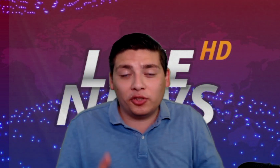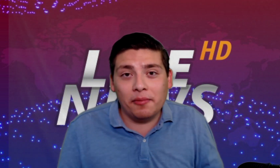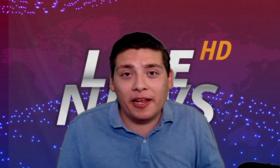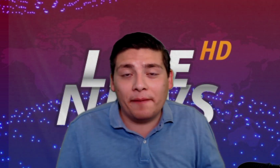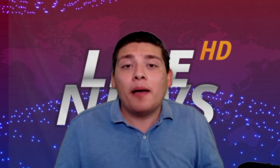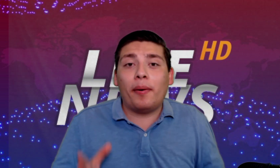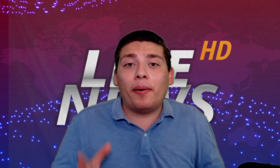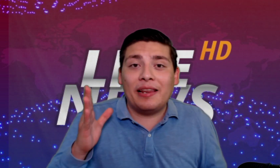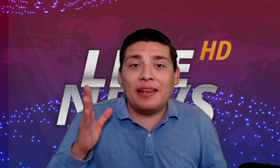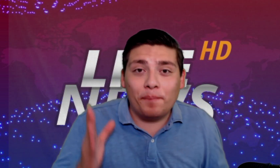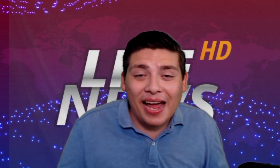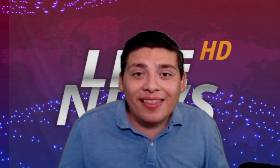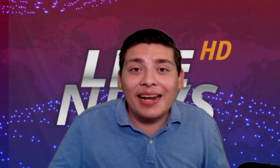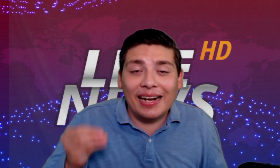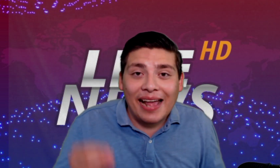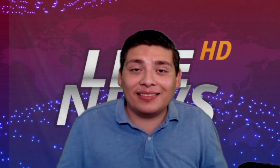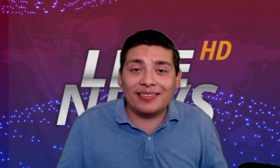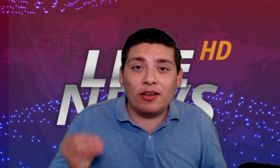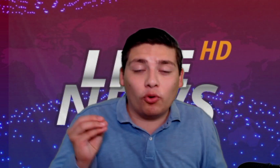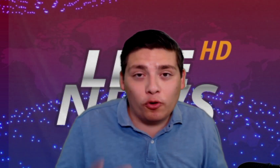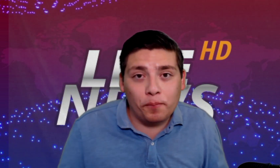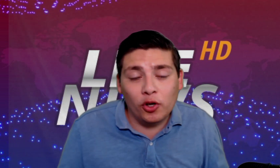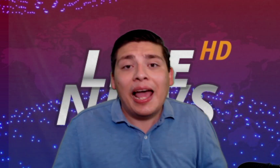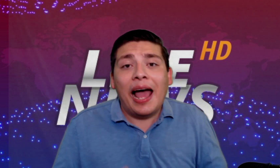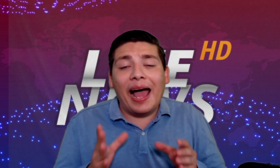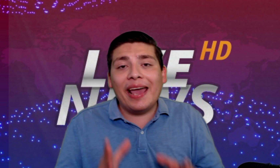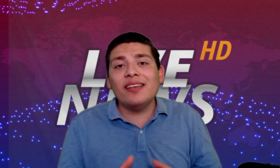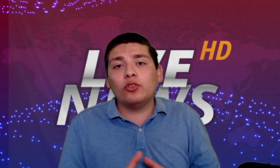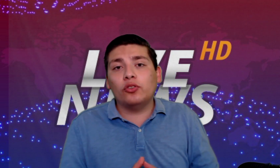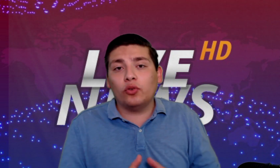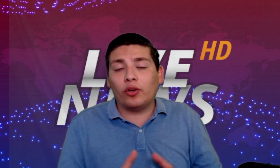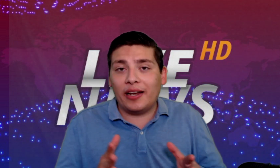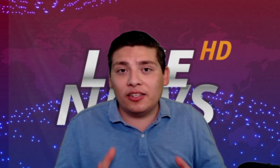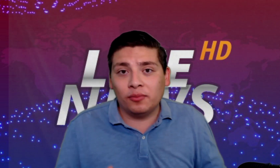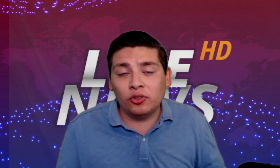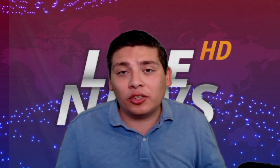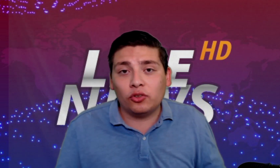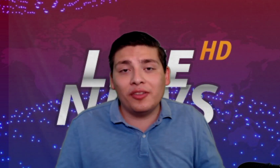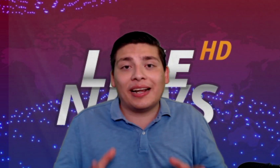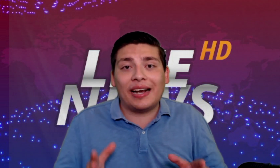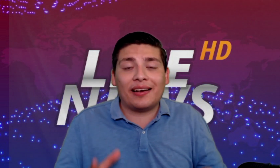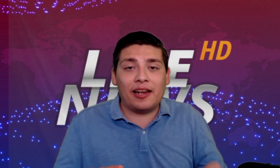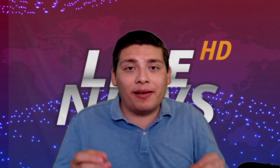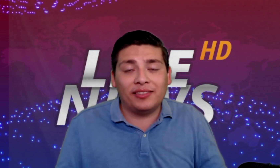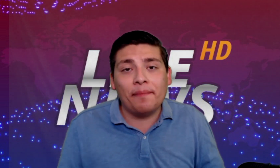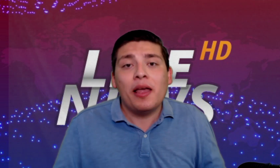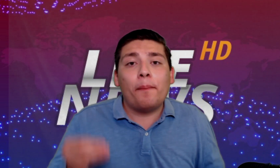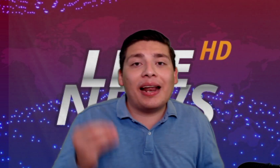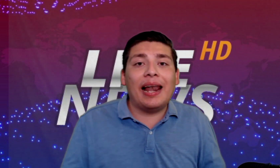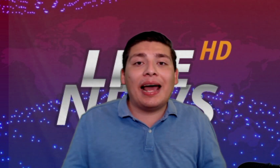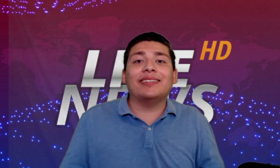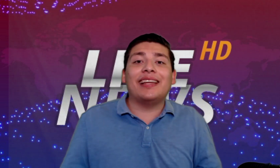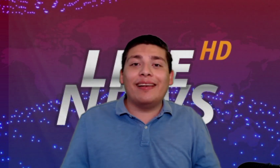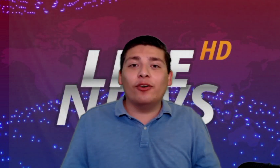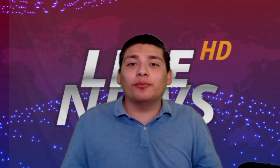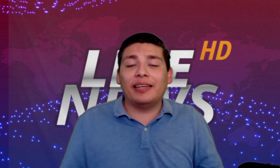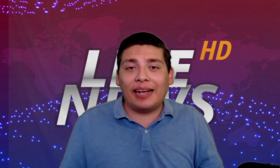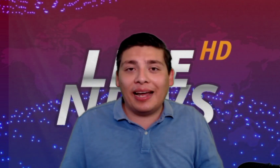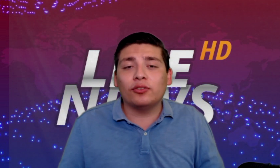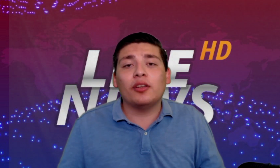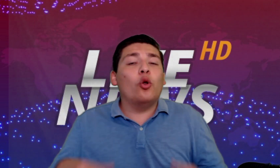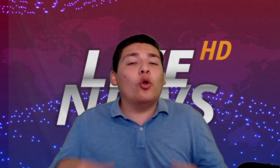pronto posible para limpiar de ratas y corruptos a estos dos organismos que son de gran relevancia para las y